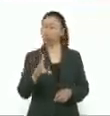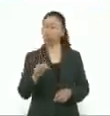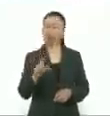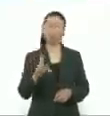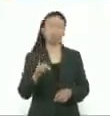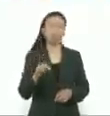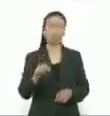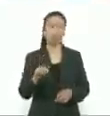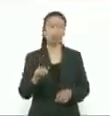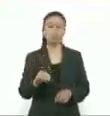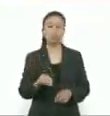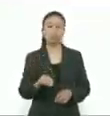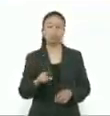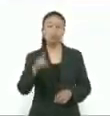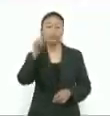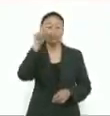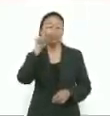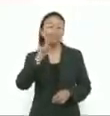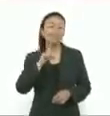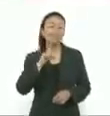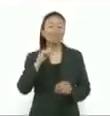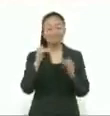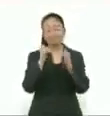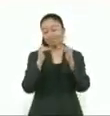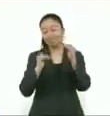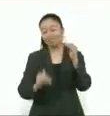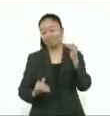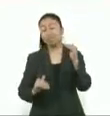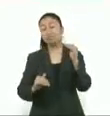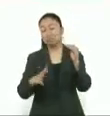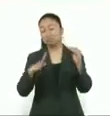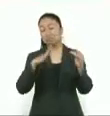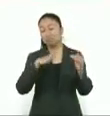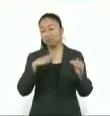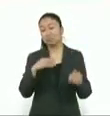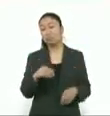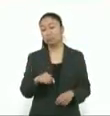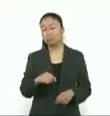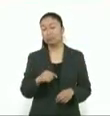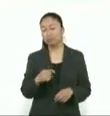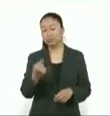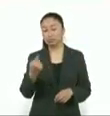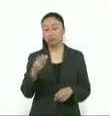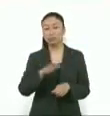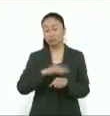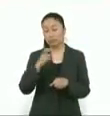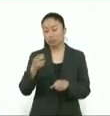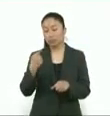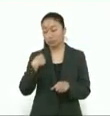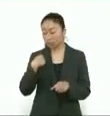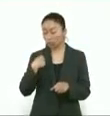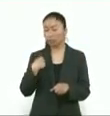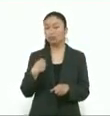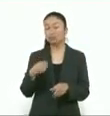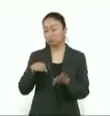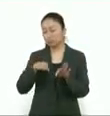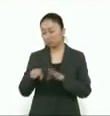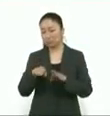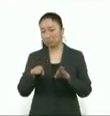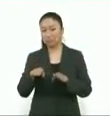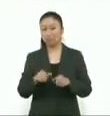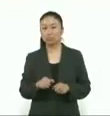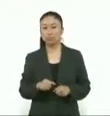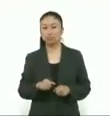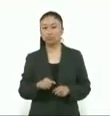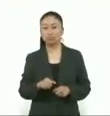que han enfrentado condiciones de desigualdad, a quienes han luchado por los derechos de todas, a